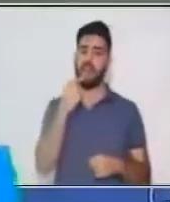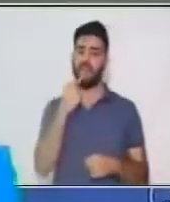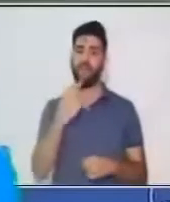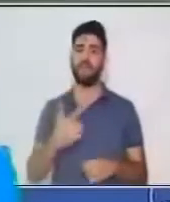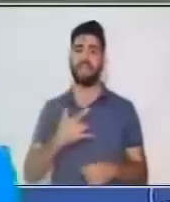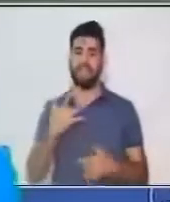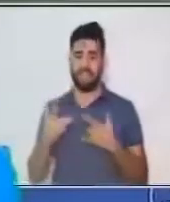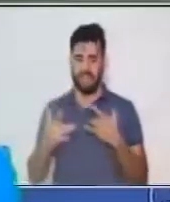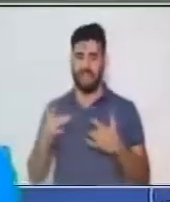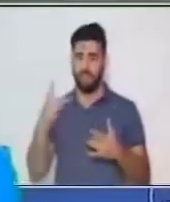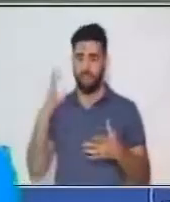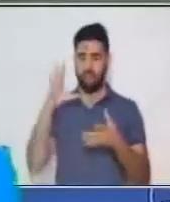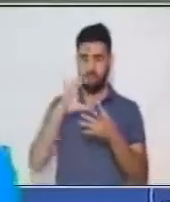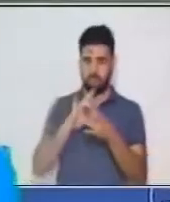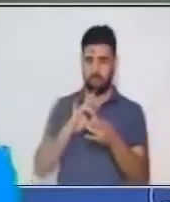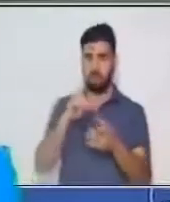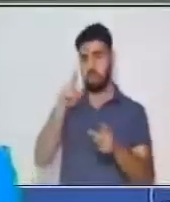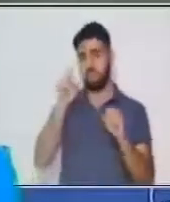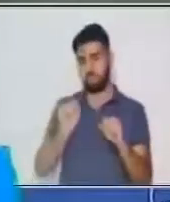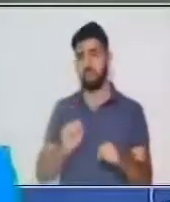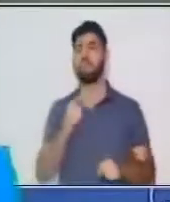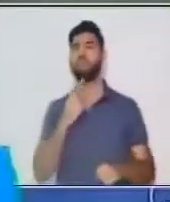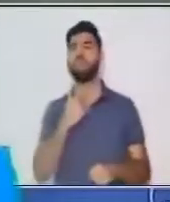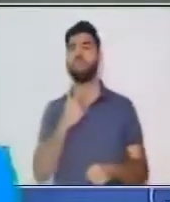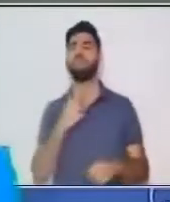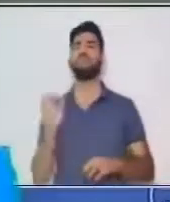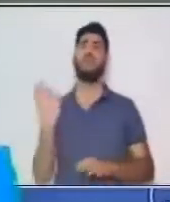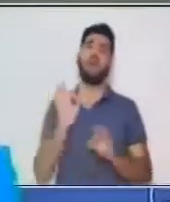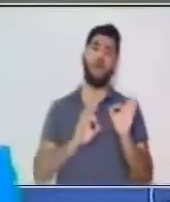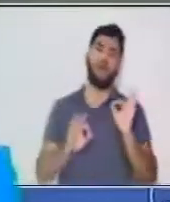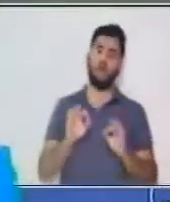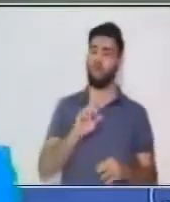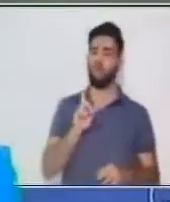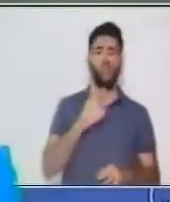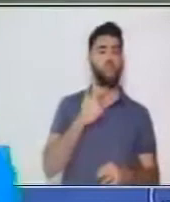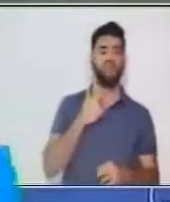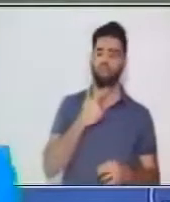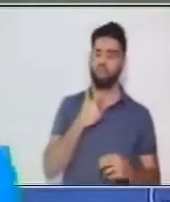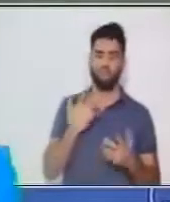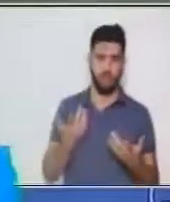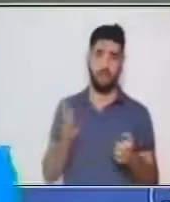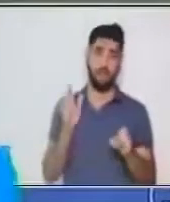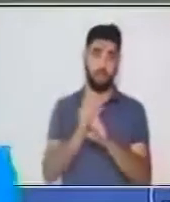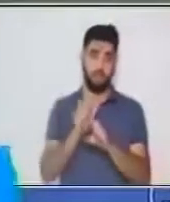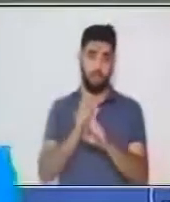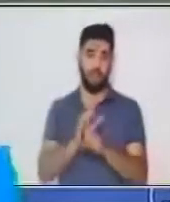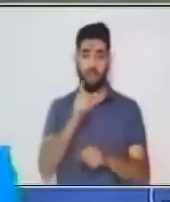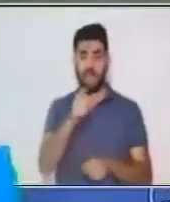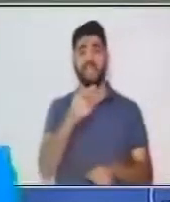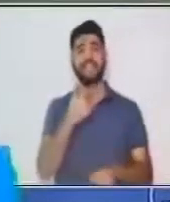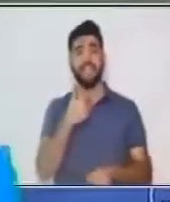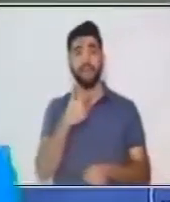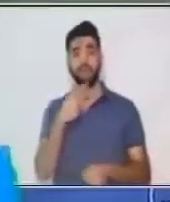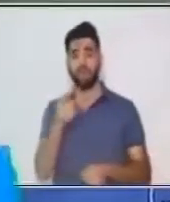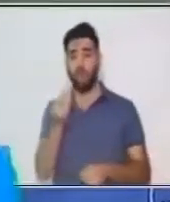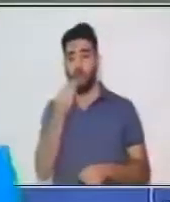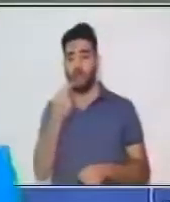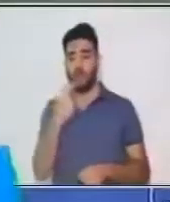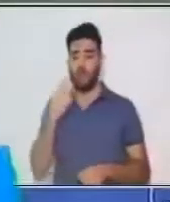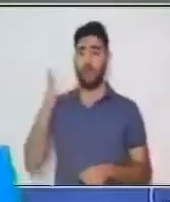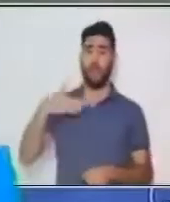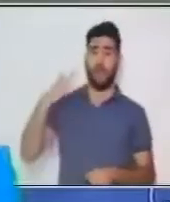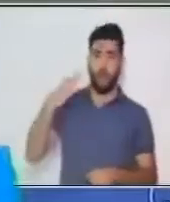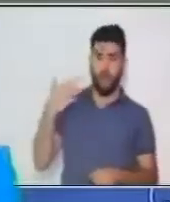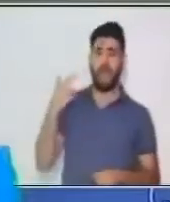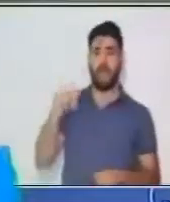o desagradables. Por ejemplo, la palabra picante. Si a ti te gusta comer alimentos que tienen picante, va a ser